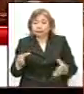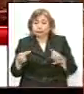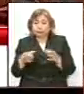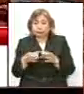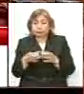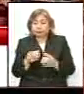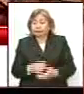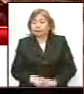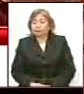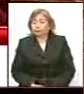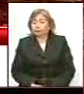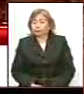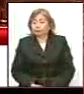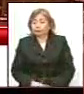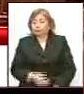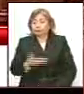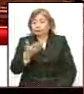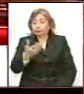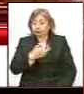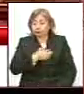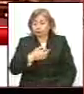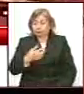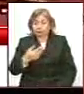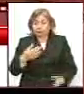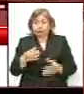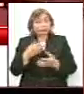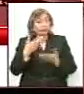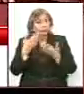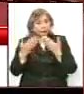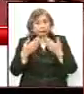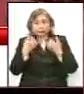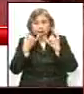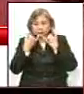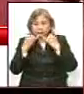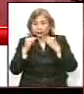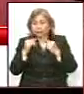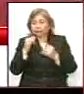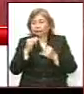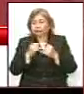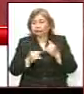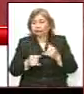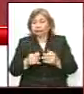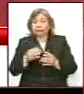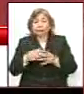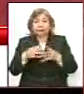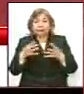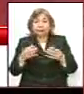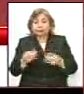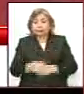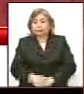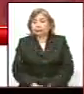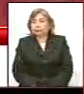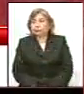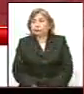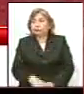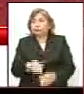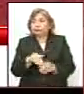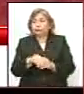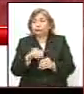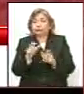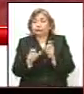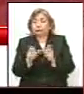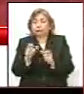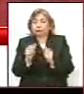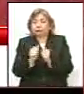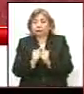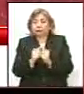comisión del denominado caso Lavallato, este informe final aprobado en mayoría en la comisión